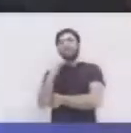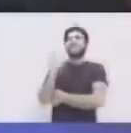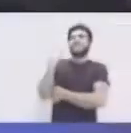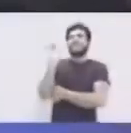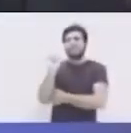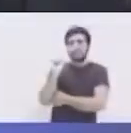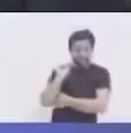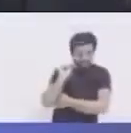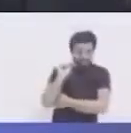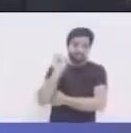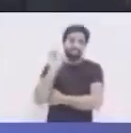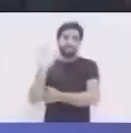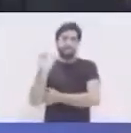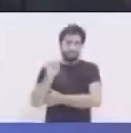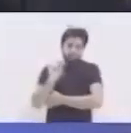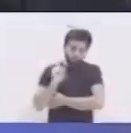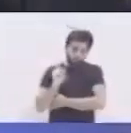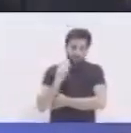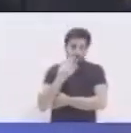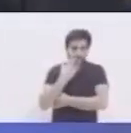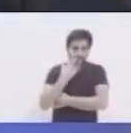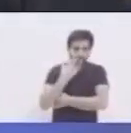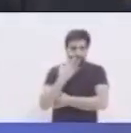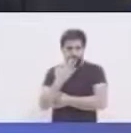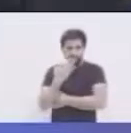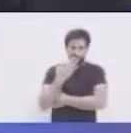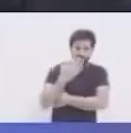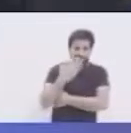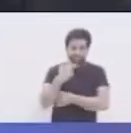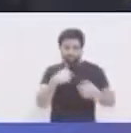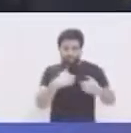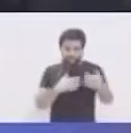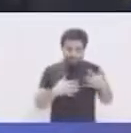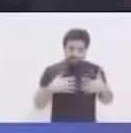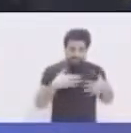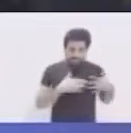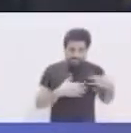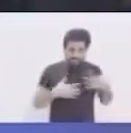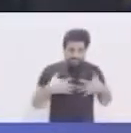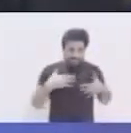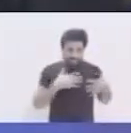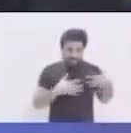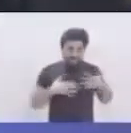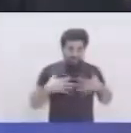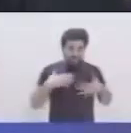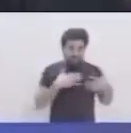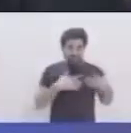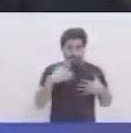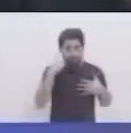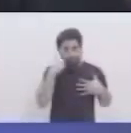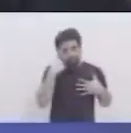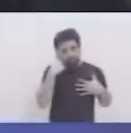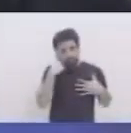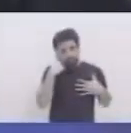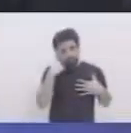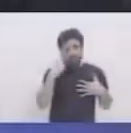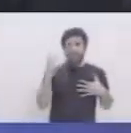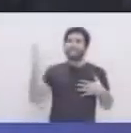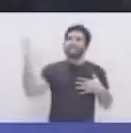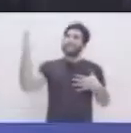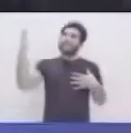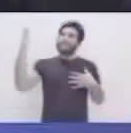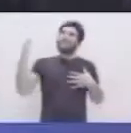eso dijo que no, que ella iba a hacer caso. Pero es que el espíritu de los niños y de las niñas es así. Cuando alguien nos